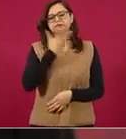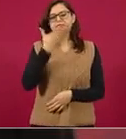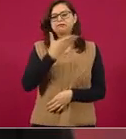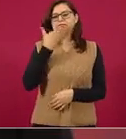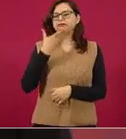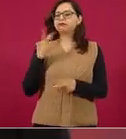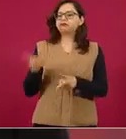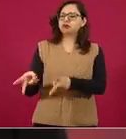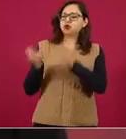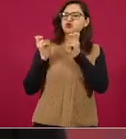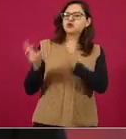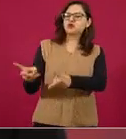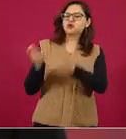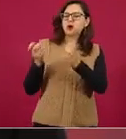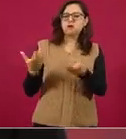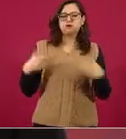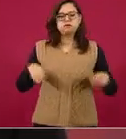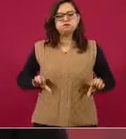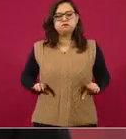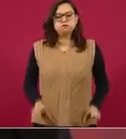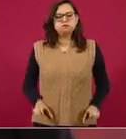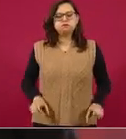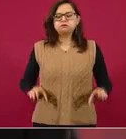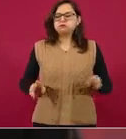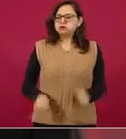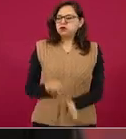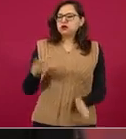no perdían ni siquiera su respetabilidad.